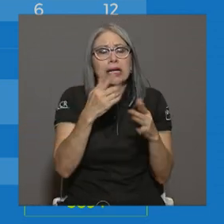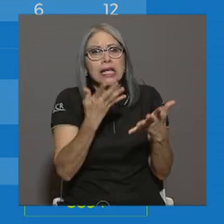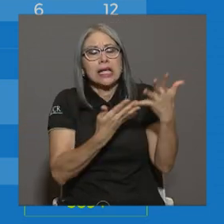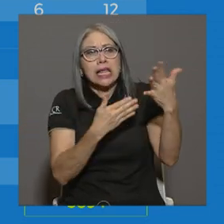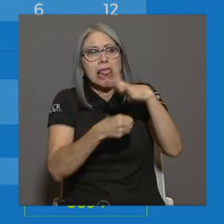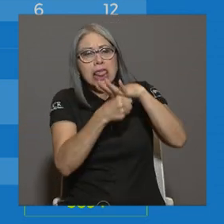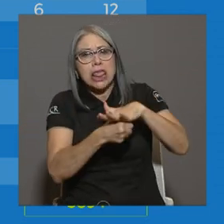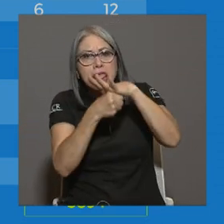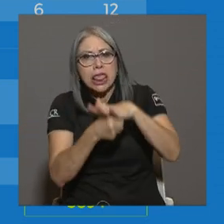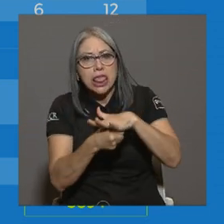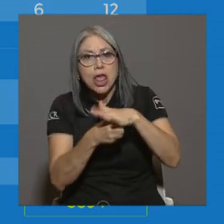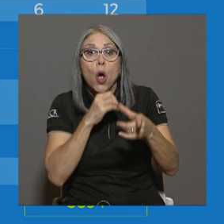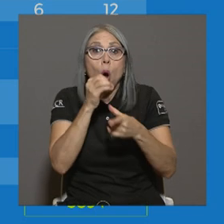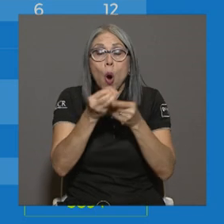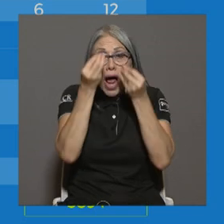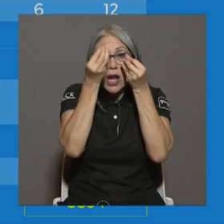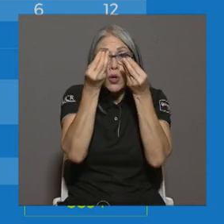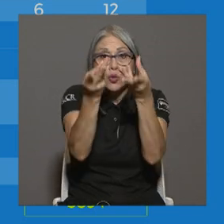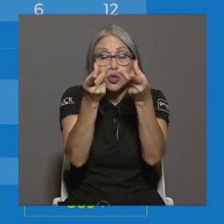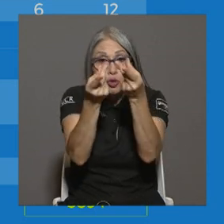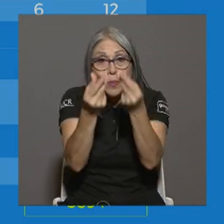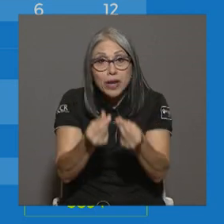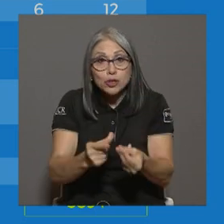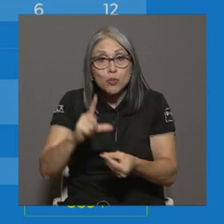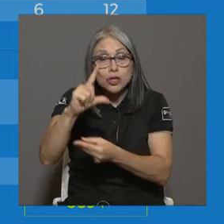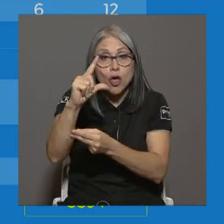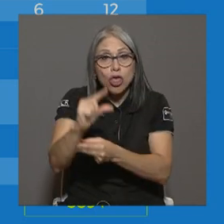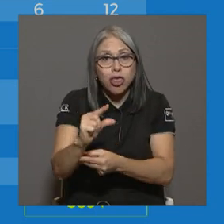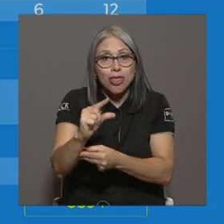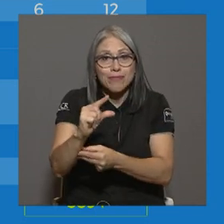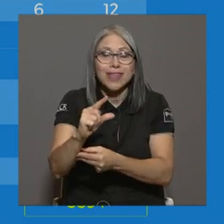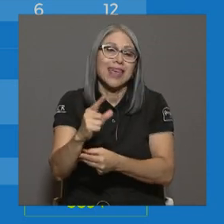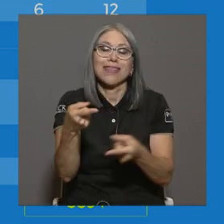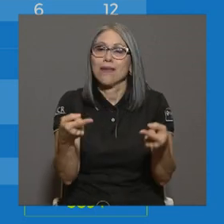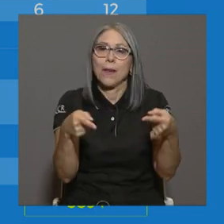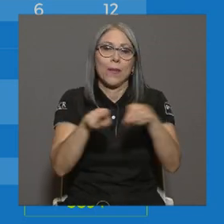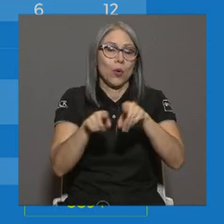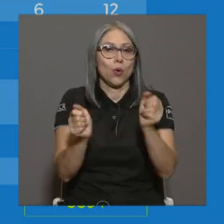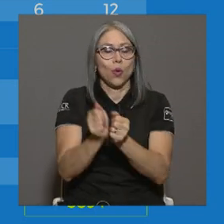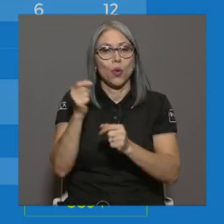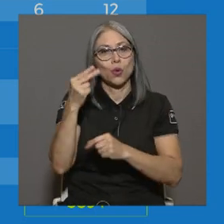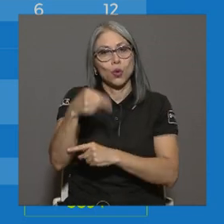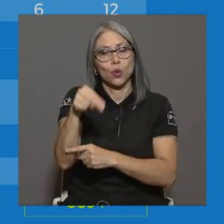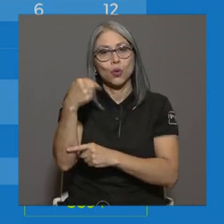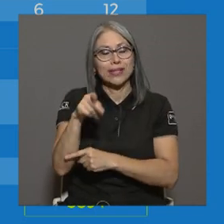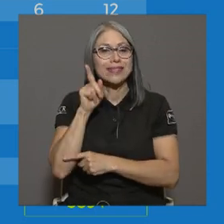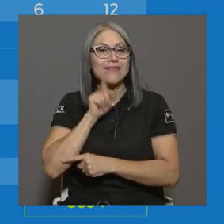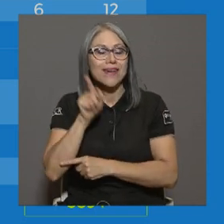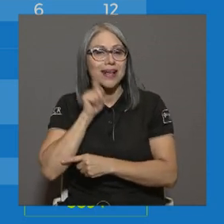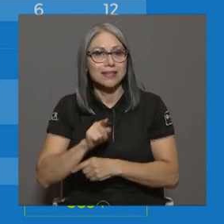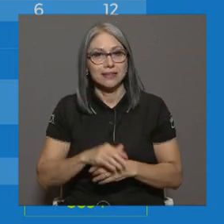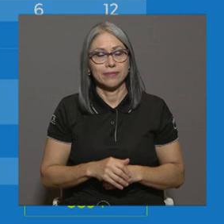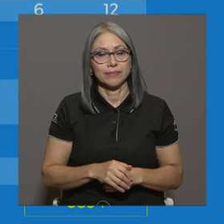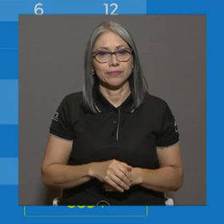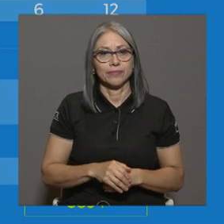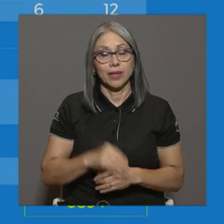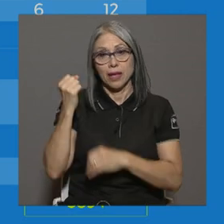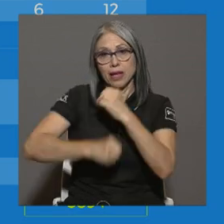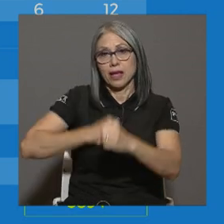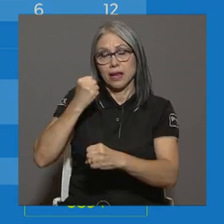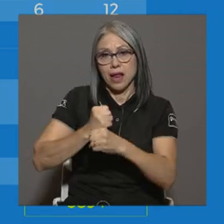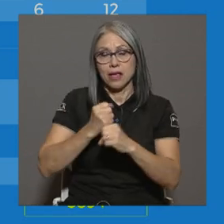de recortes presupuestarios y mucho menos noticias falsas. En el